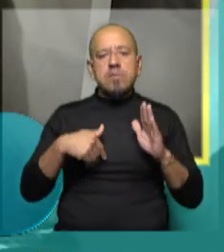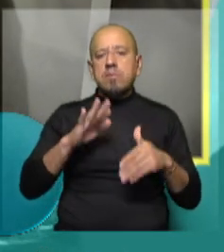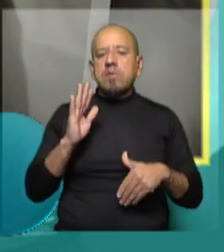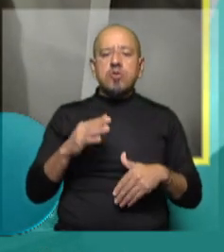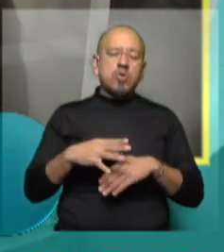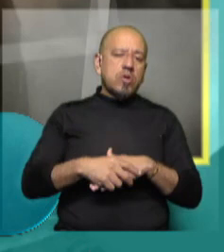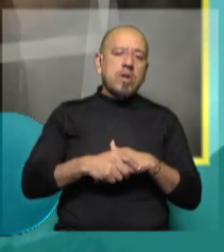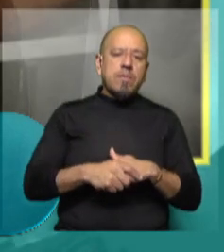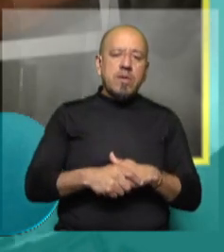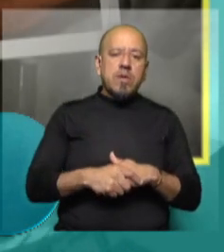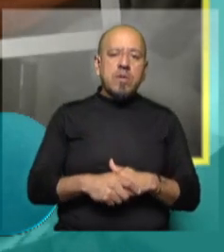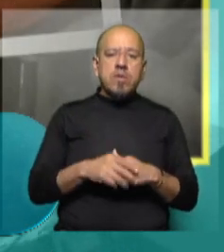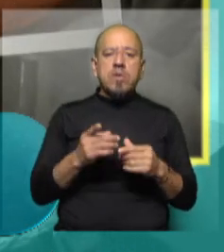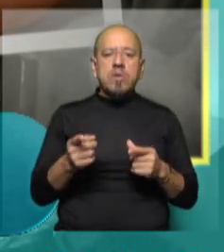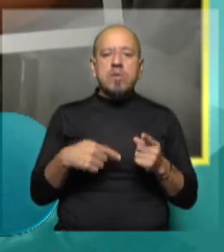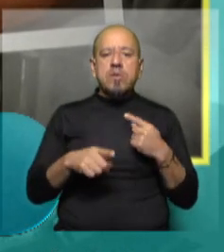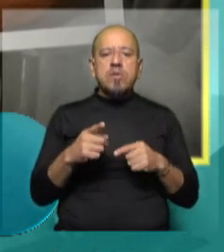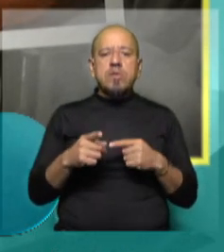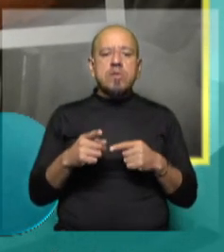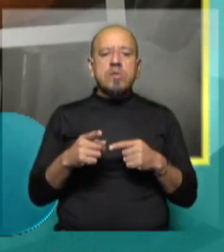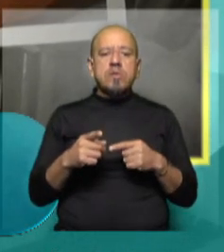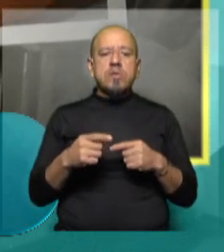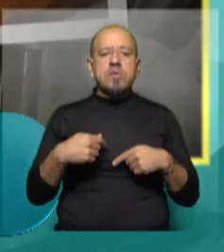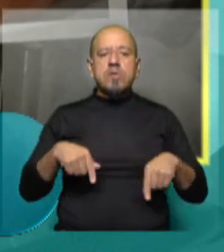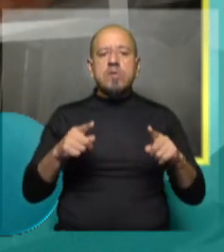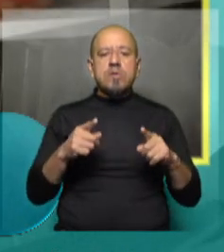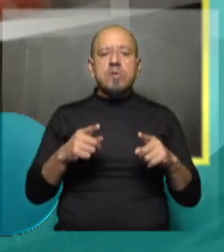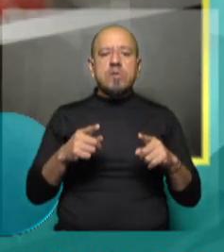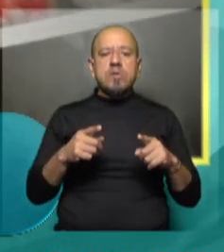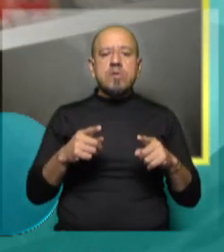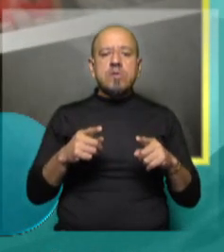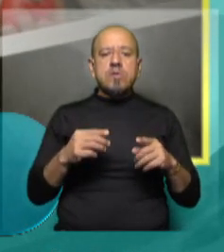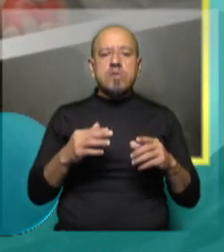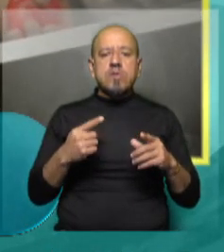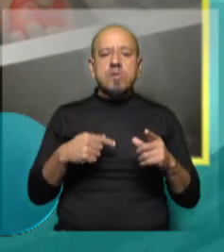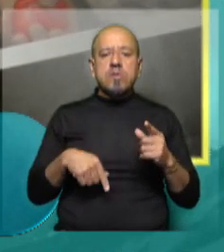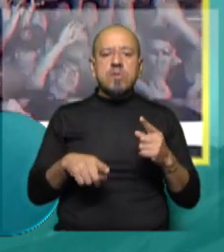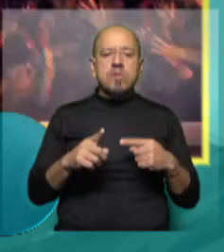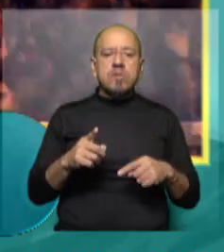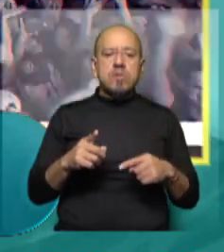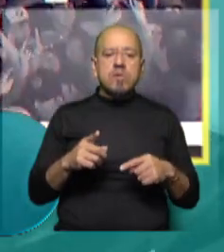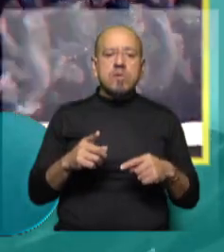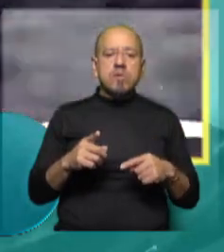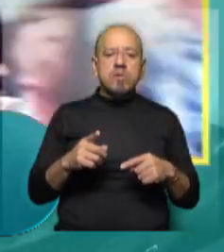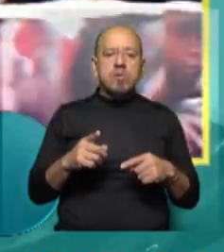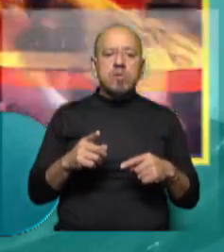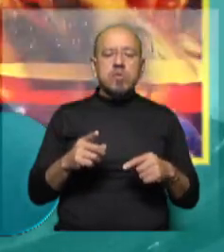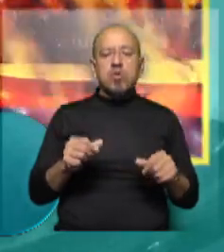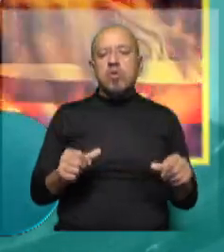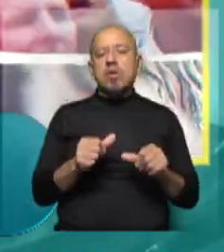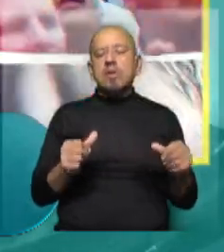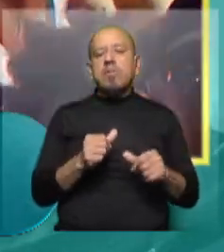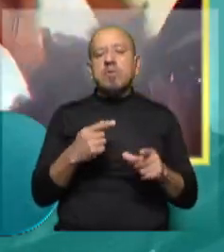somos amigos. And the majority of them really share this interest in saying, we want the world to know that being a follower of Jesus is